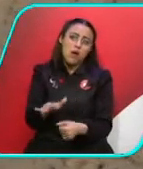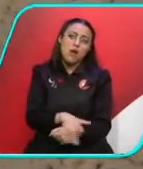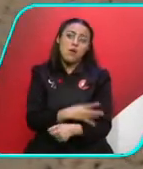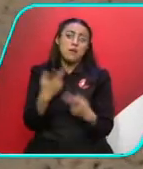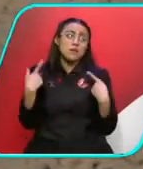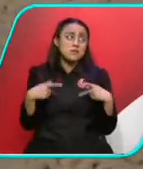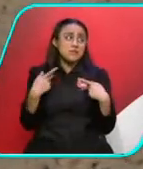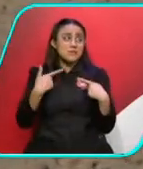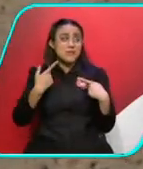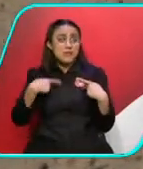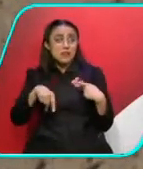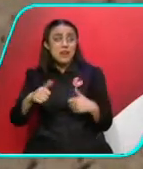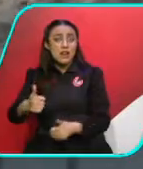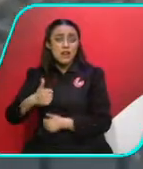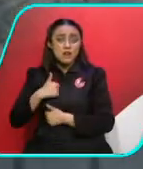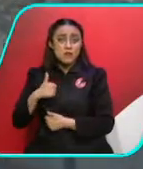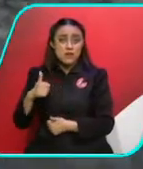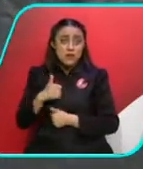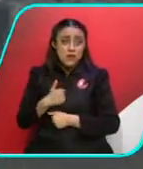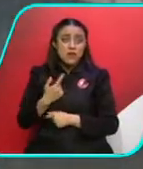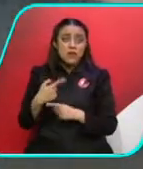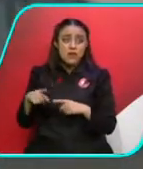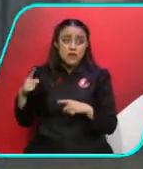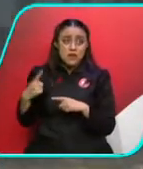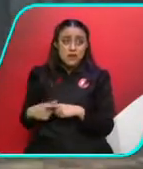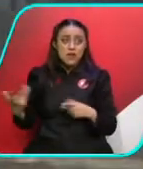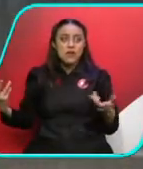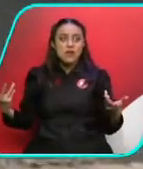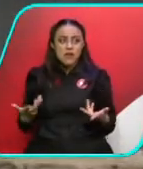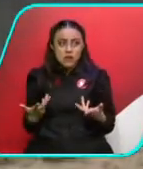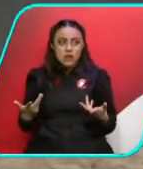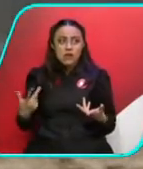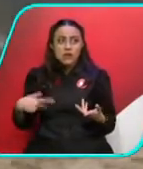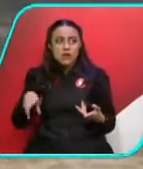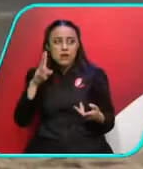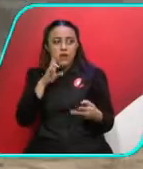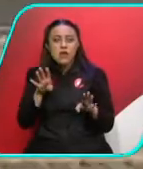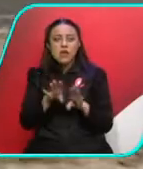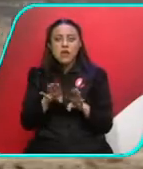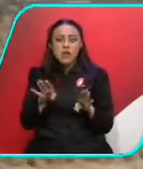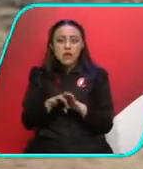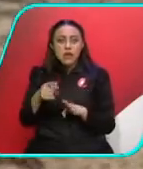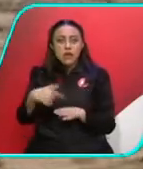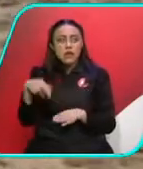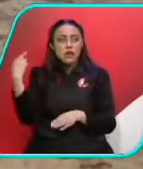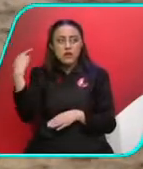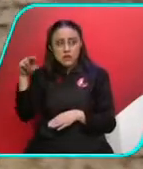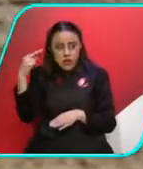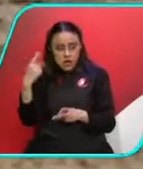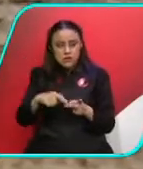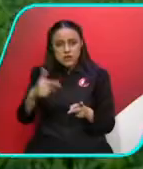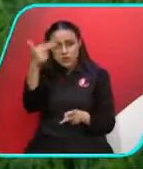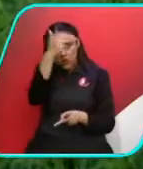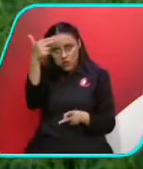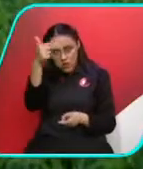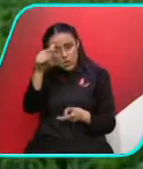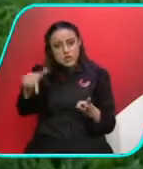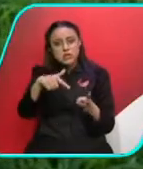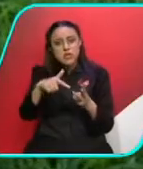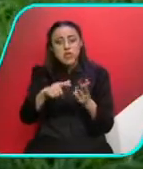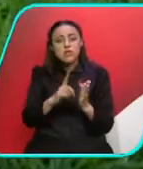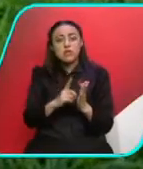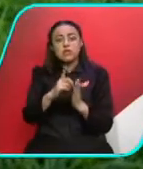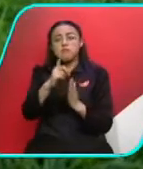visitantes indican que las autoridades no son lo suficientemente enérgicas para exigirles a los restaurantes, hoteles y condominios un